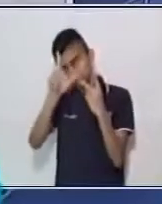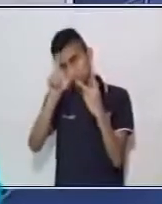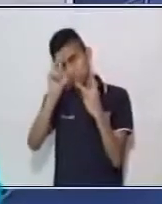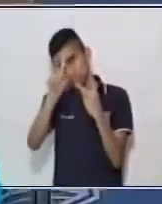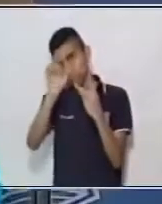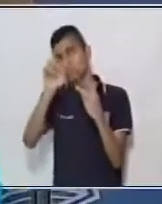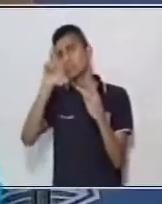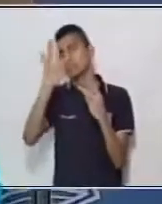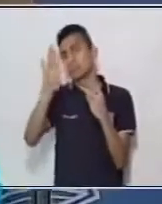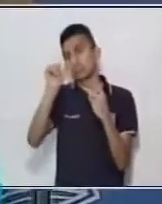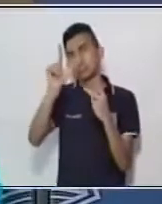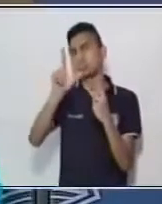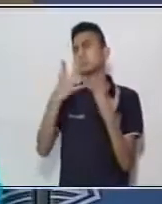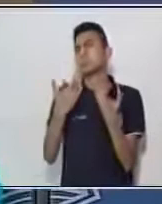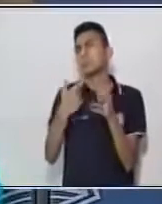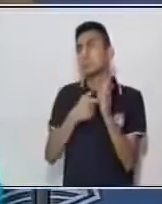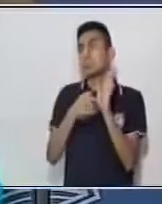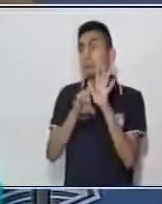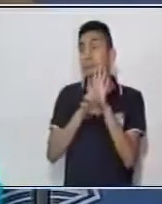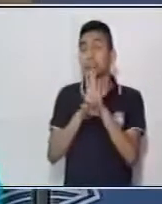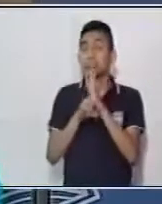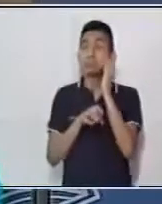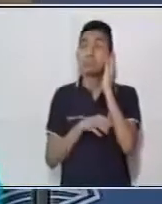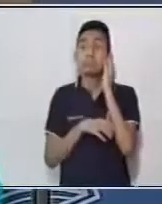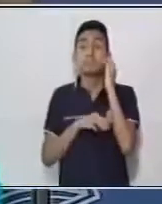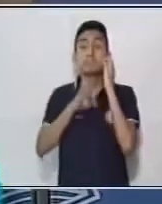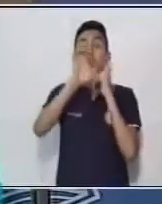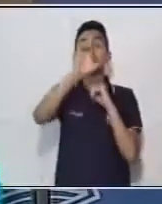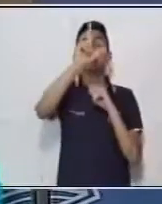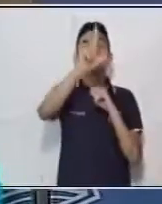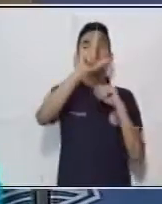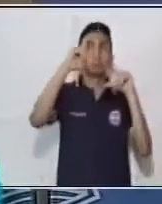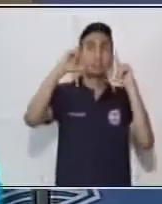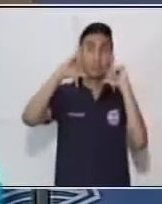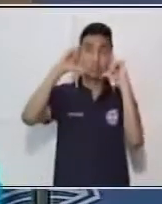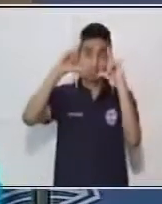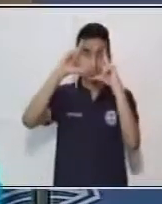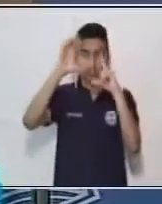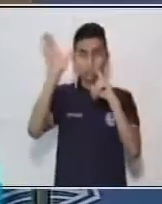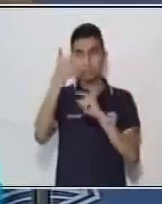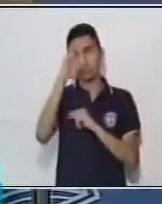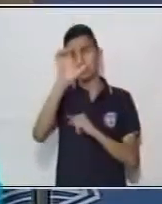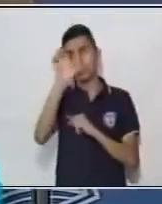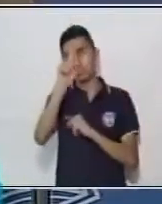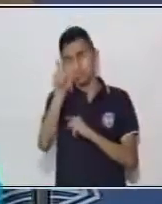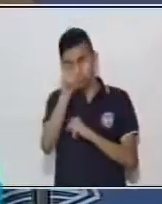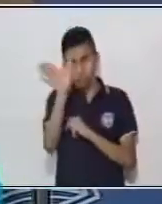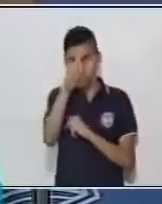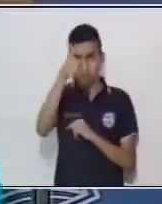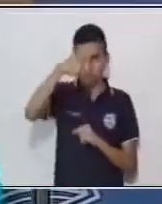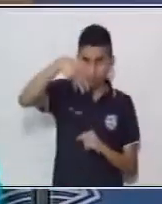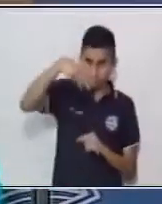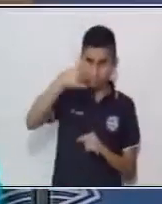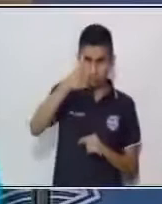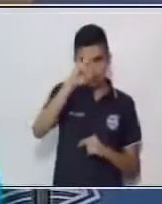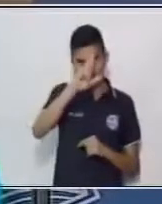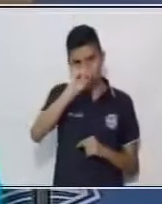ejemplo, el sol es amarillo.